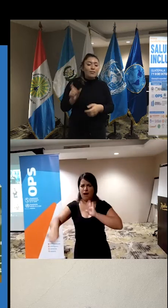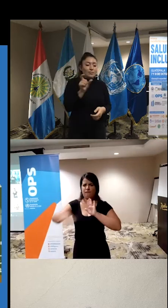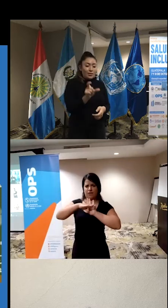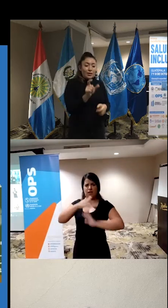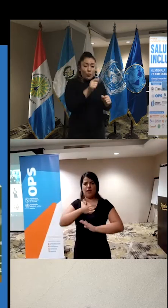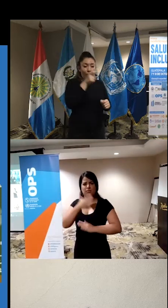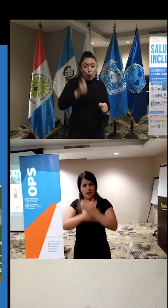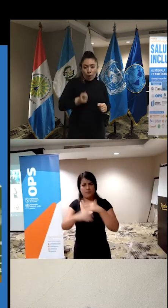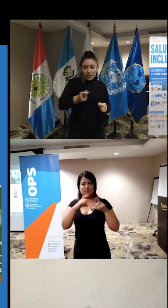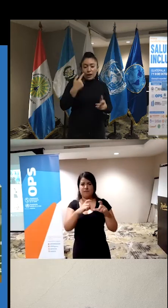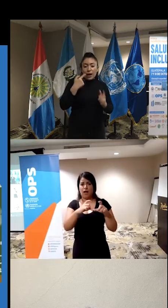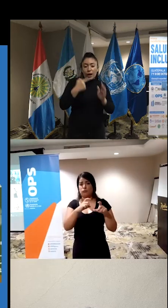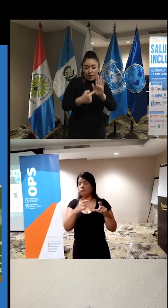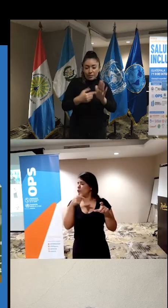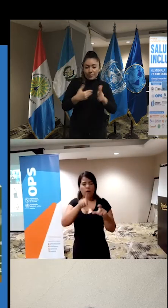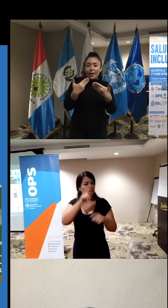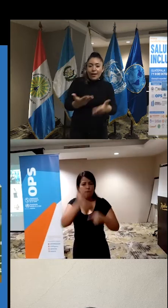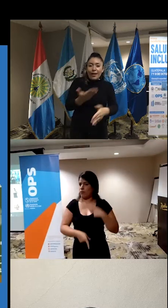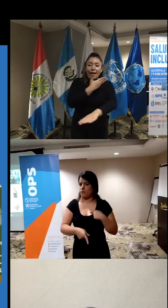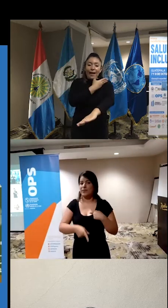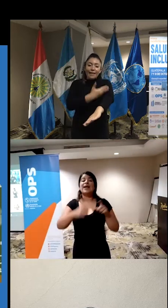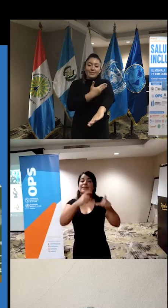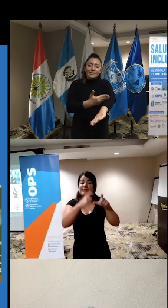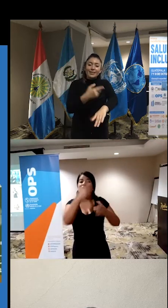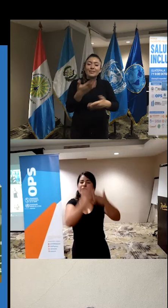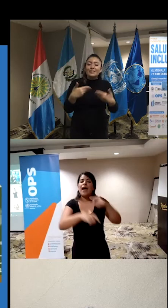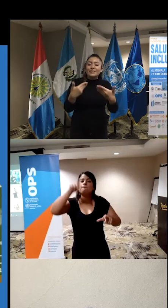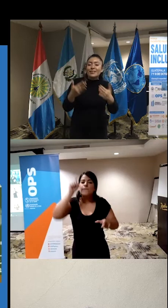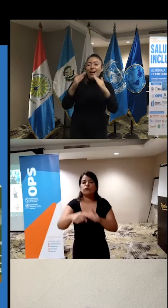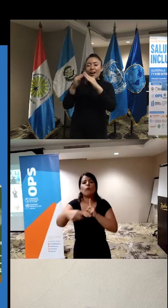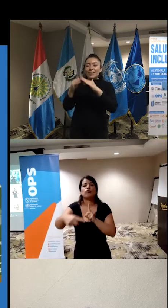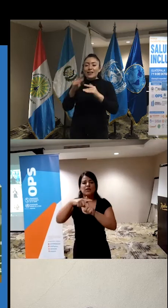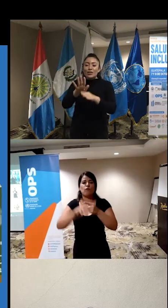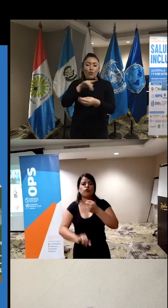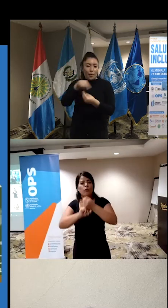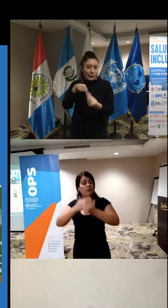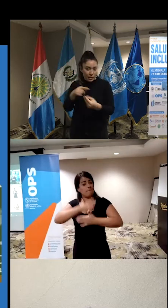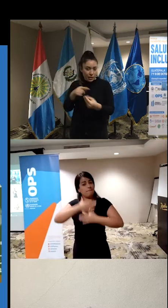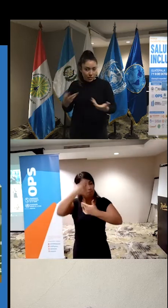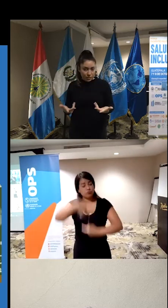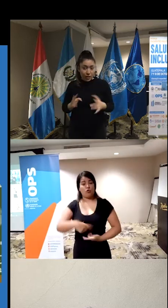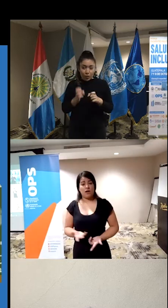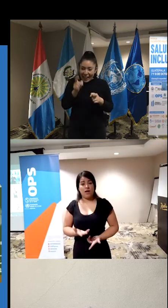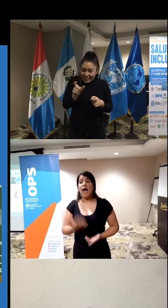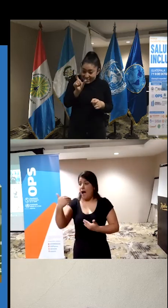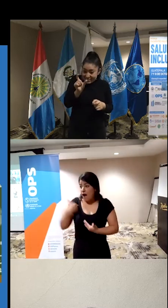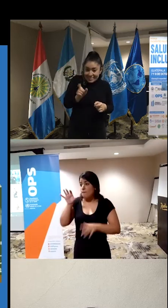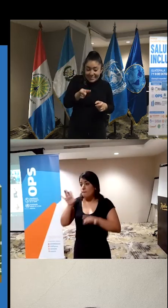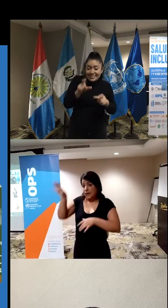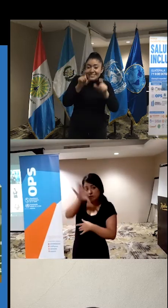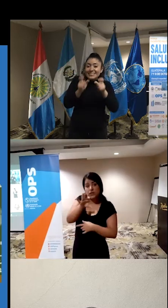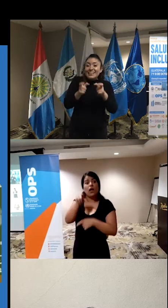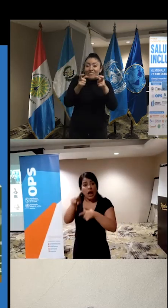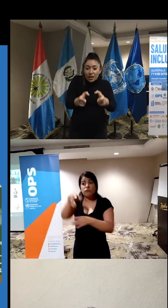acceder a la herencia de sus familias, por ejemplo, por poner un ejemplo. Entonces, este proceso de certificación no debe